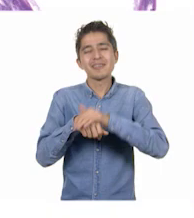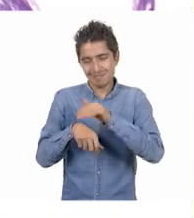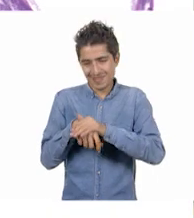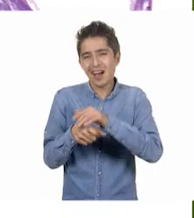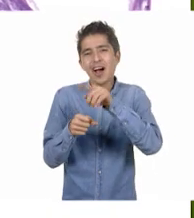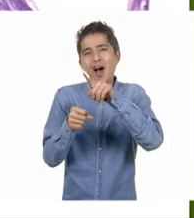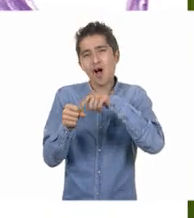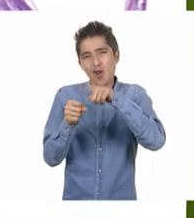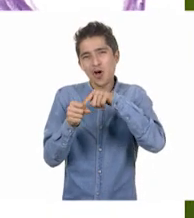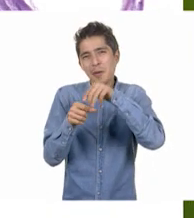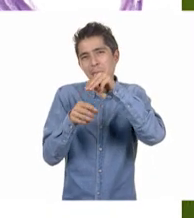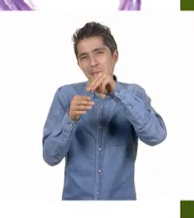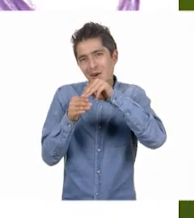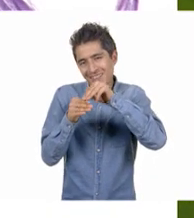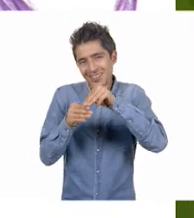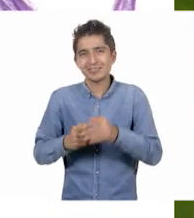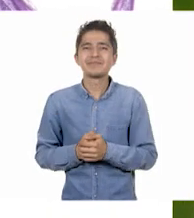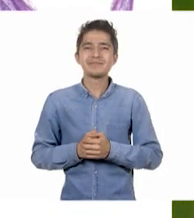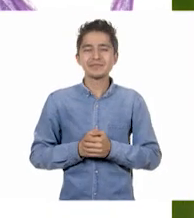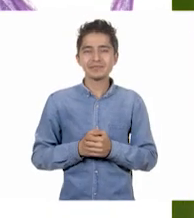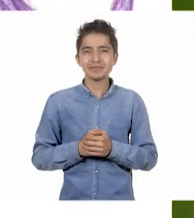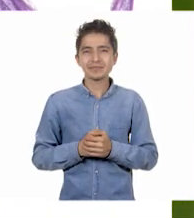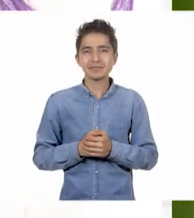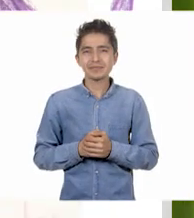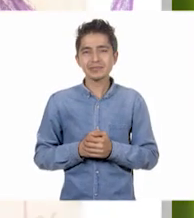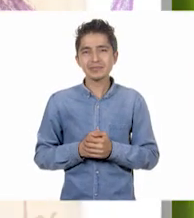Crayón Morado.